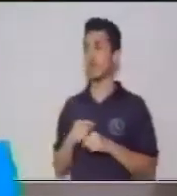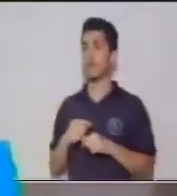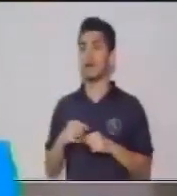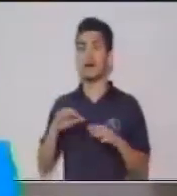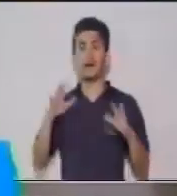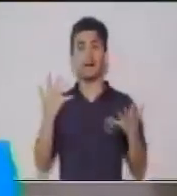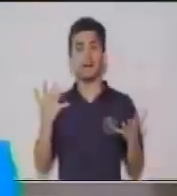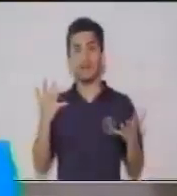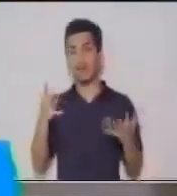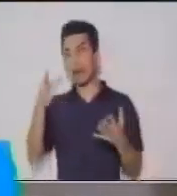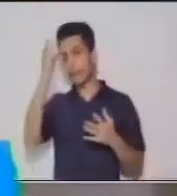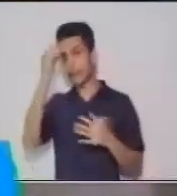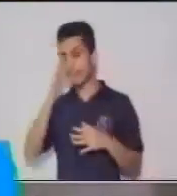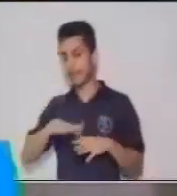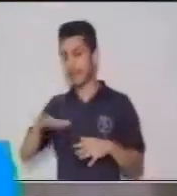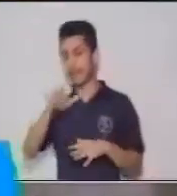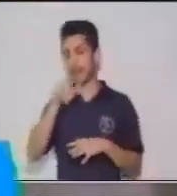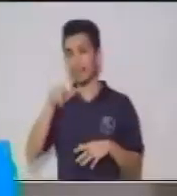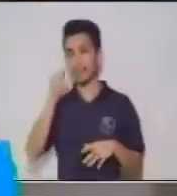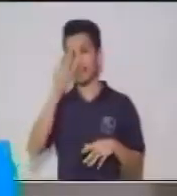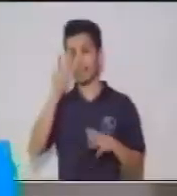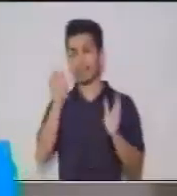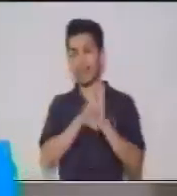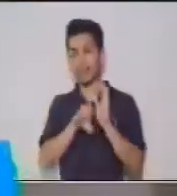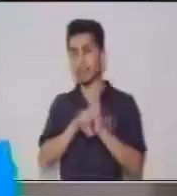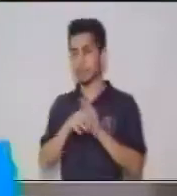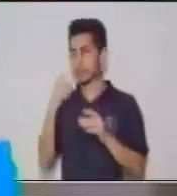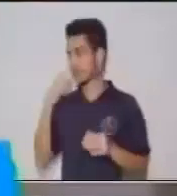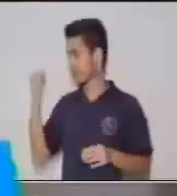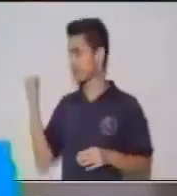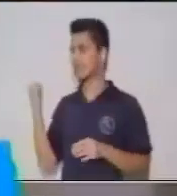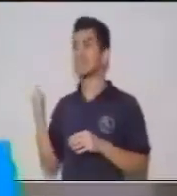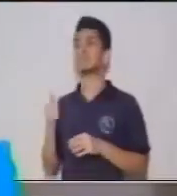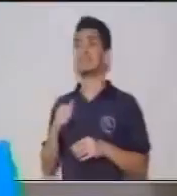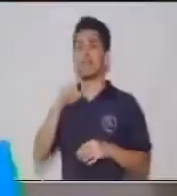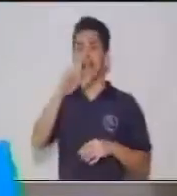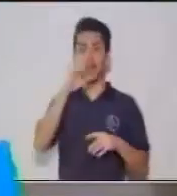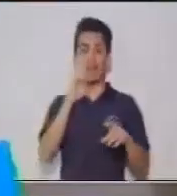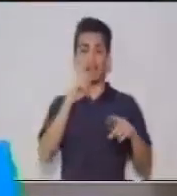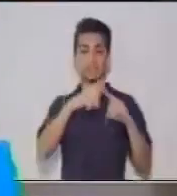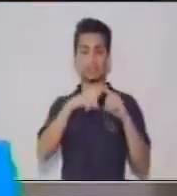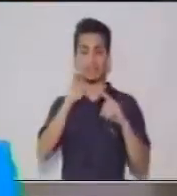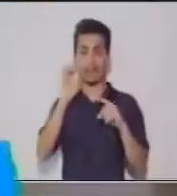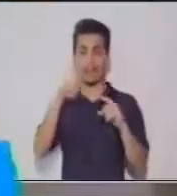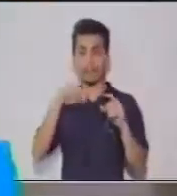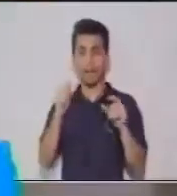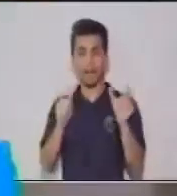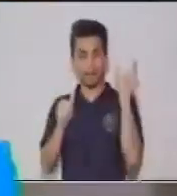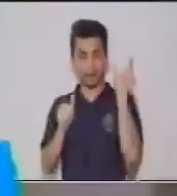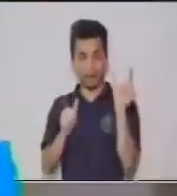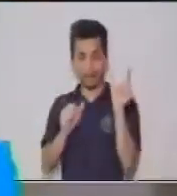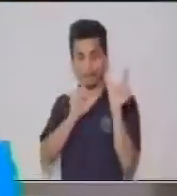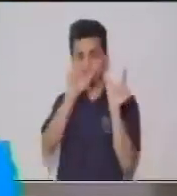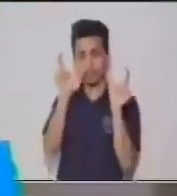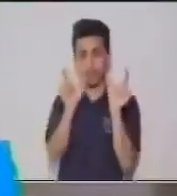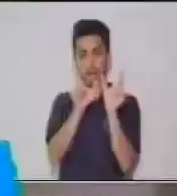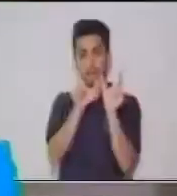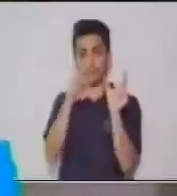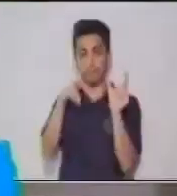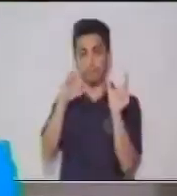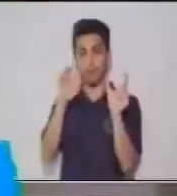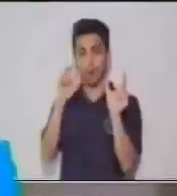en estos dos ejemplos, en el cual vimos lo que es lexema con su morfema, sufijos y